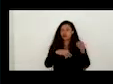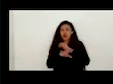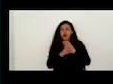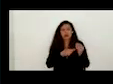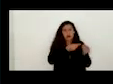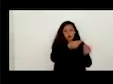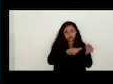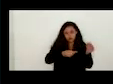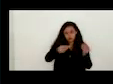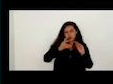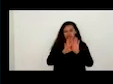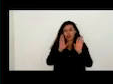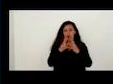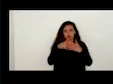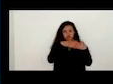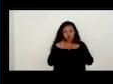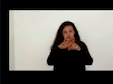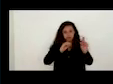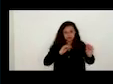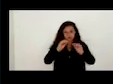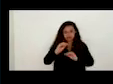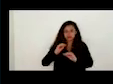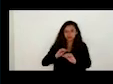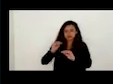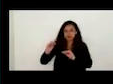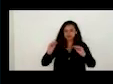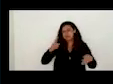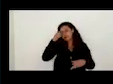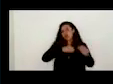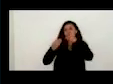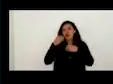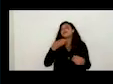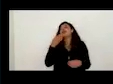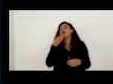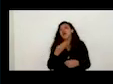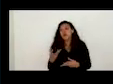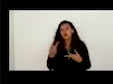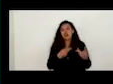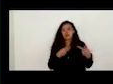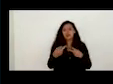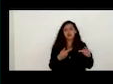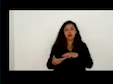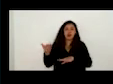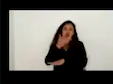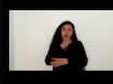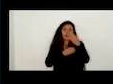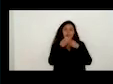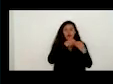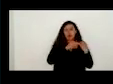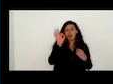irlo combinando para poder ir haciendo comidas prácticas y preparar previamente ciertos alimentos que pudiera